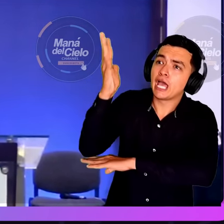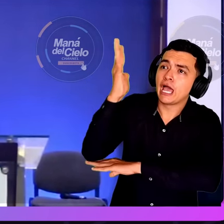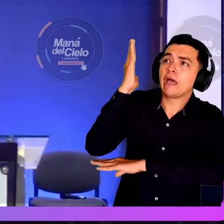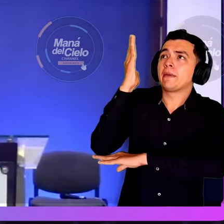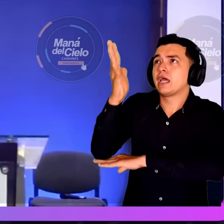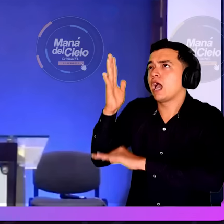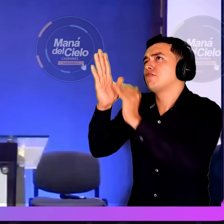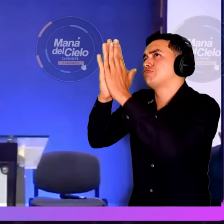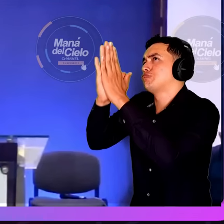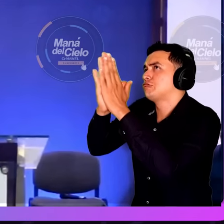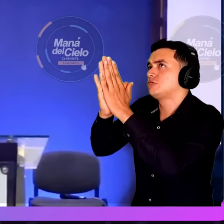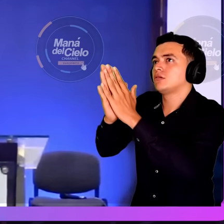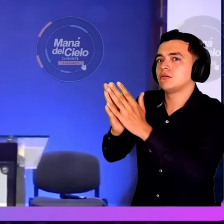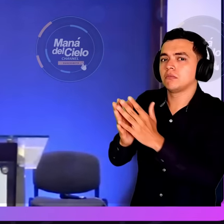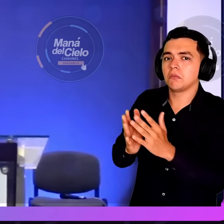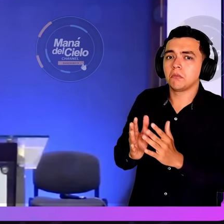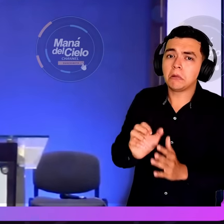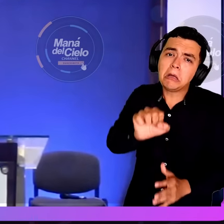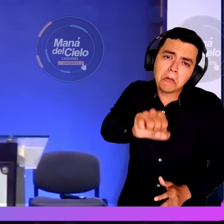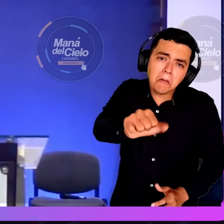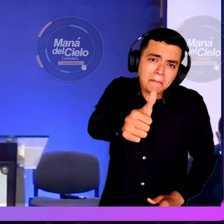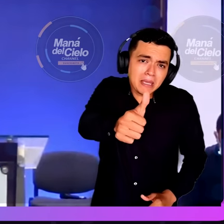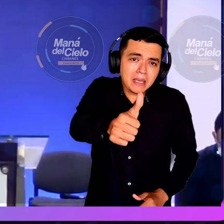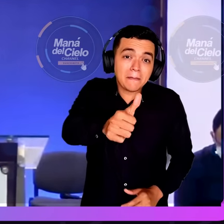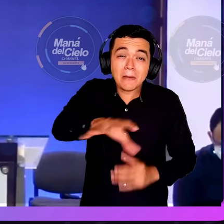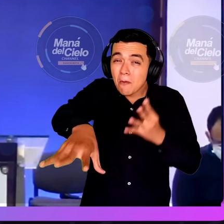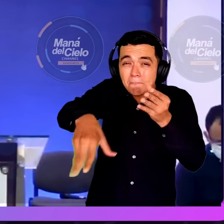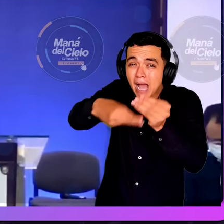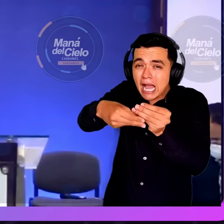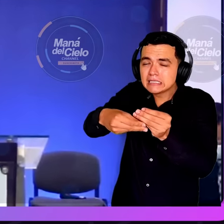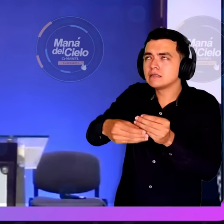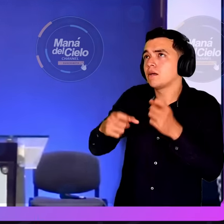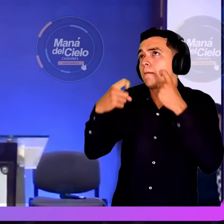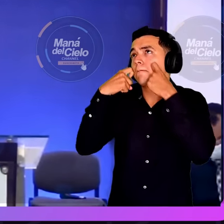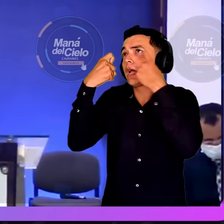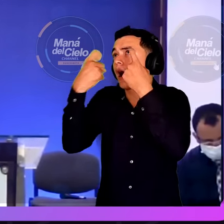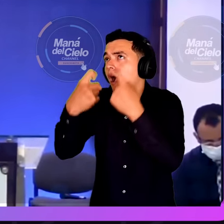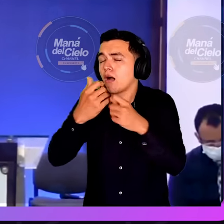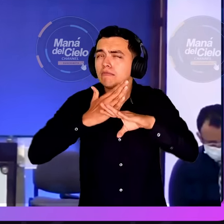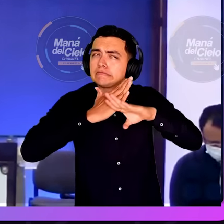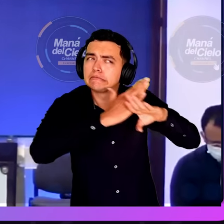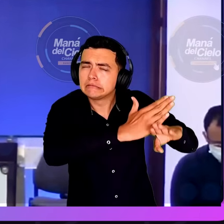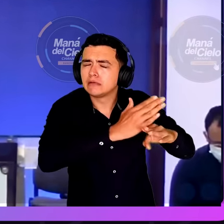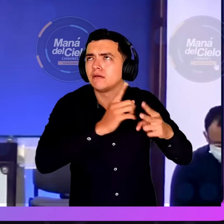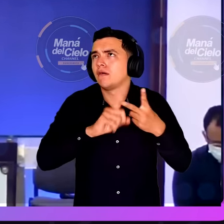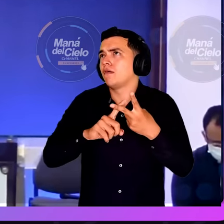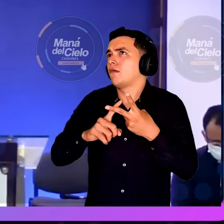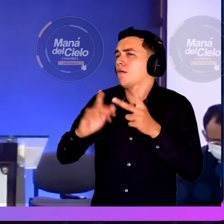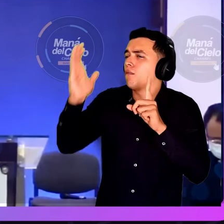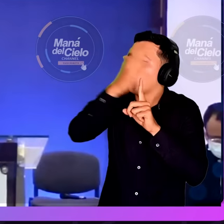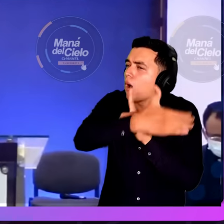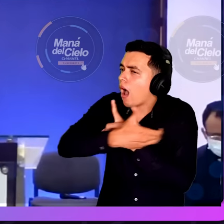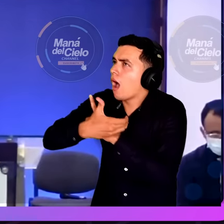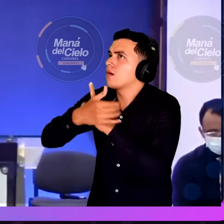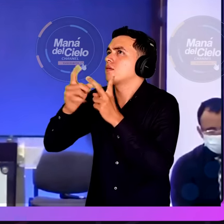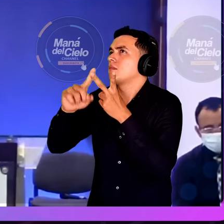quiero eso. Dime tú, ¿te gustó o no te gustó?